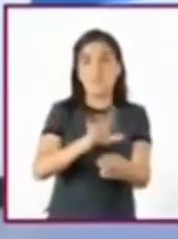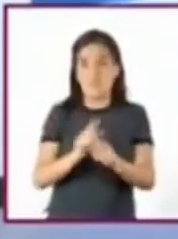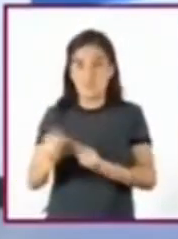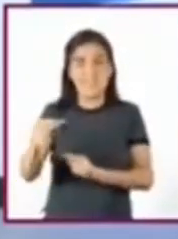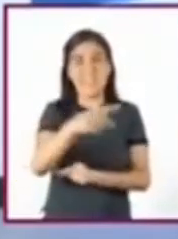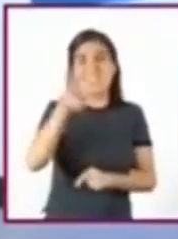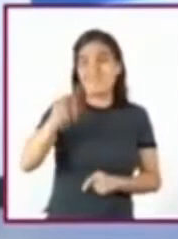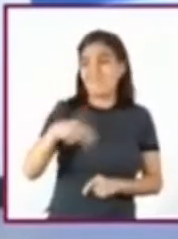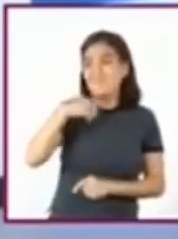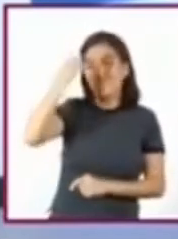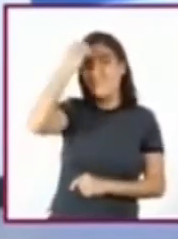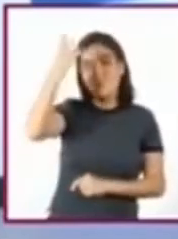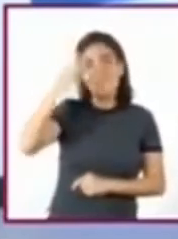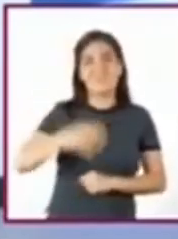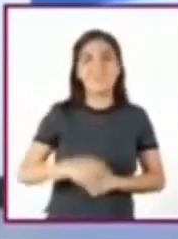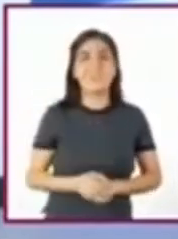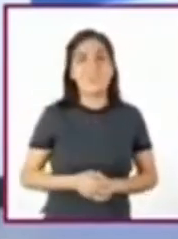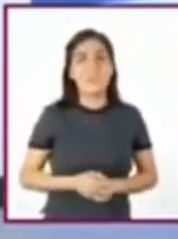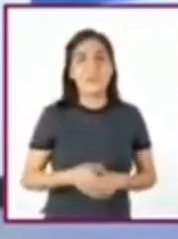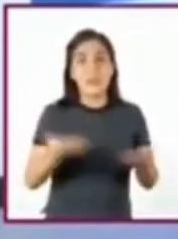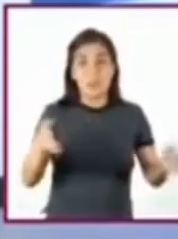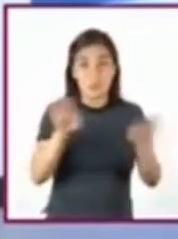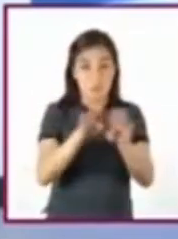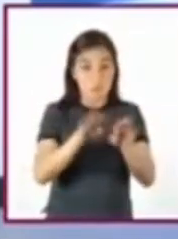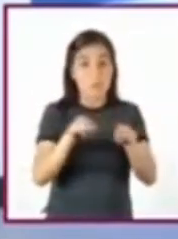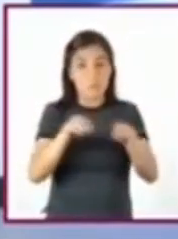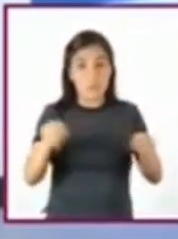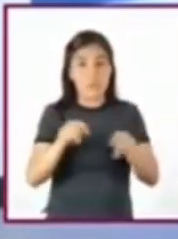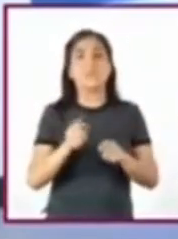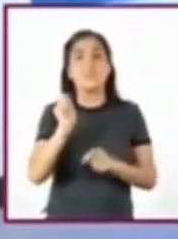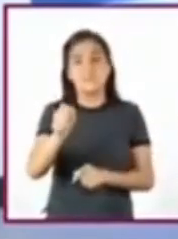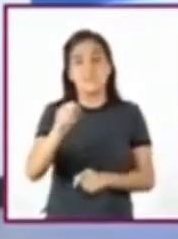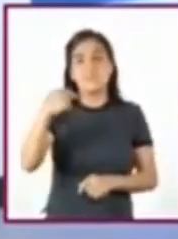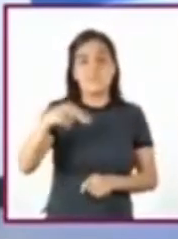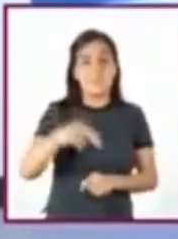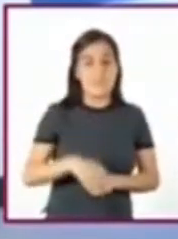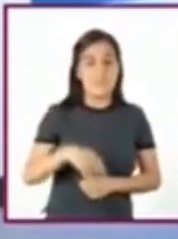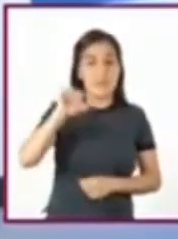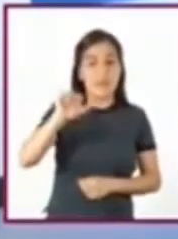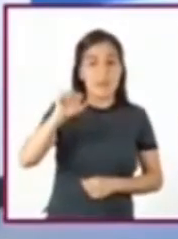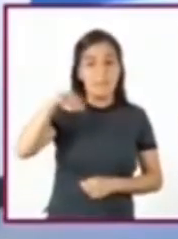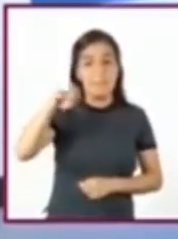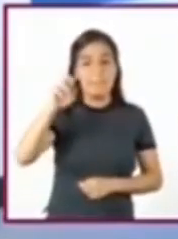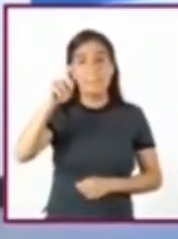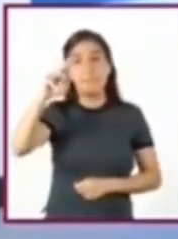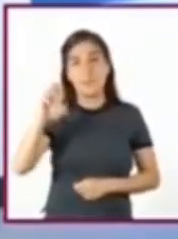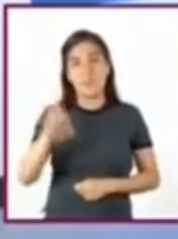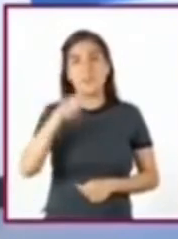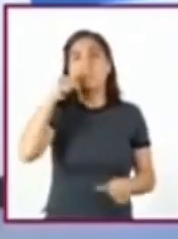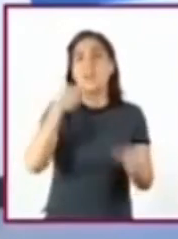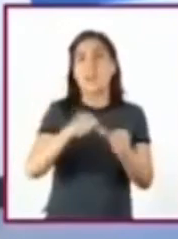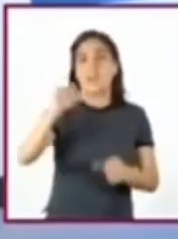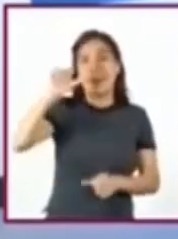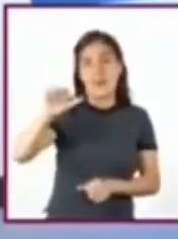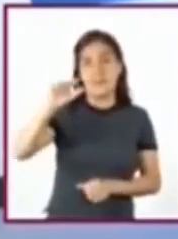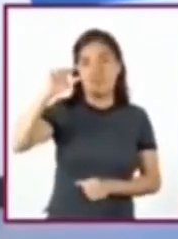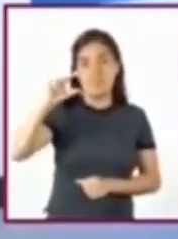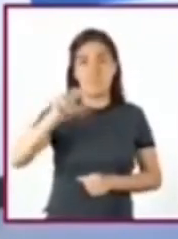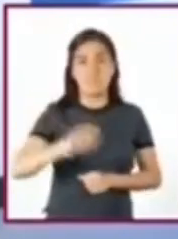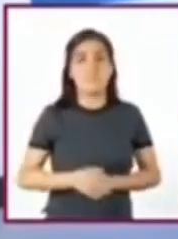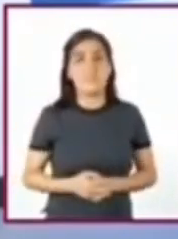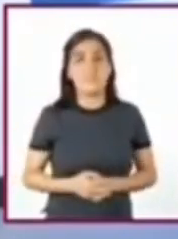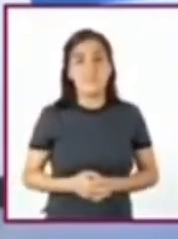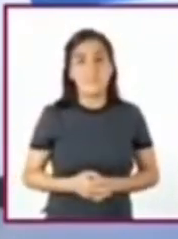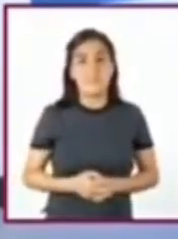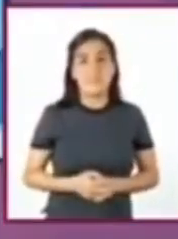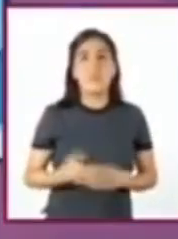recuerdo. La corriente eléctrica se mide con una unidad llamada ampere y se denota con la letra A mayúscula.